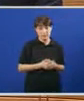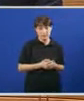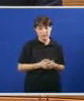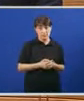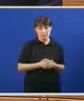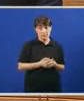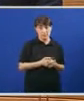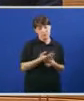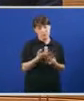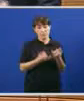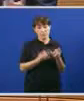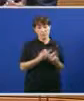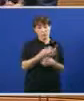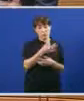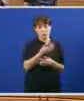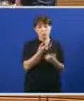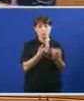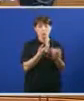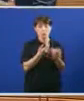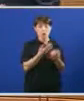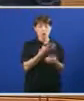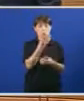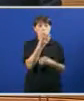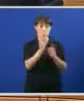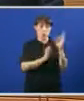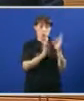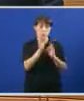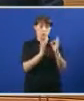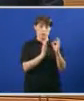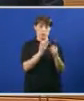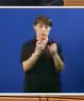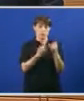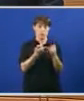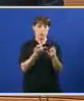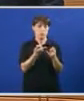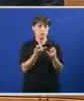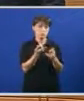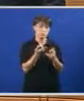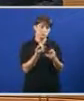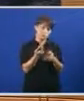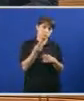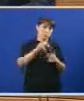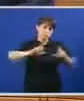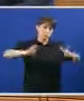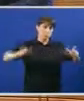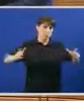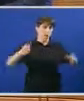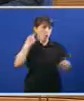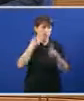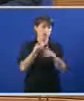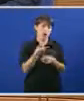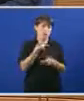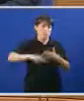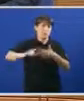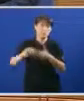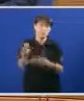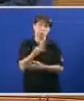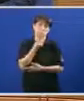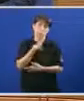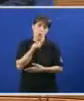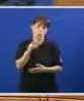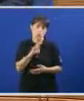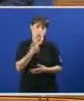incrementaron casi un 4% máis as que dicen que chegan con máis facilidade a fin de mes. Que o número de